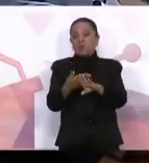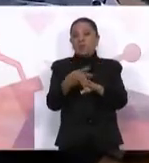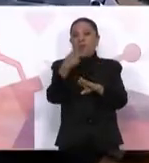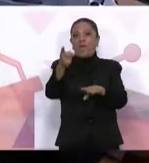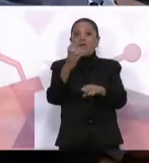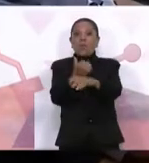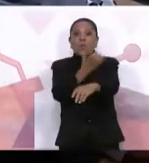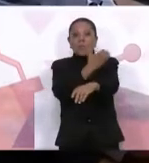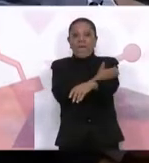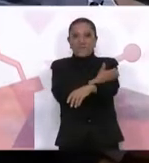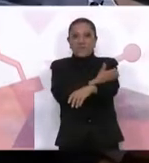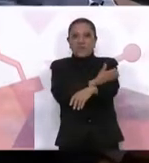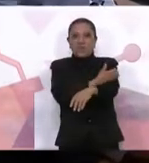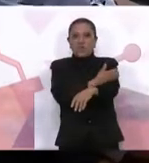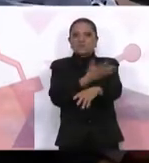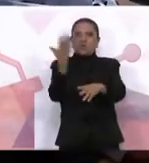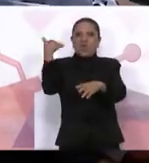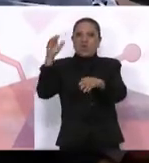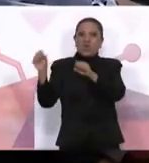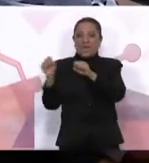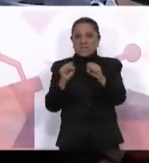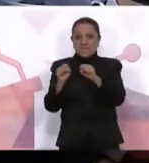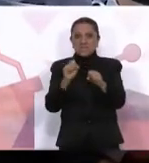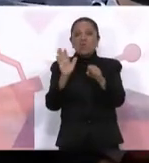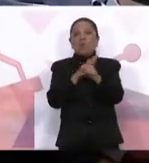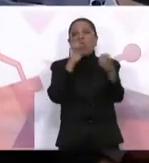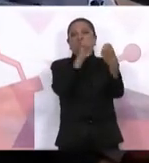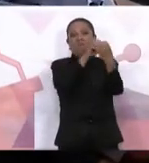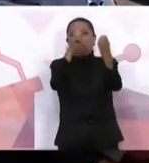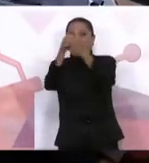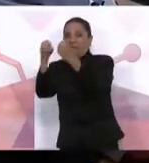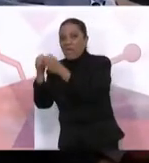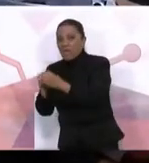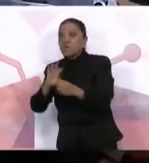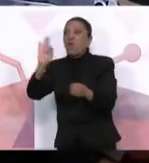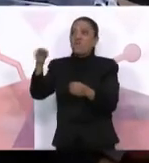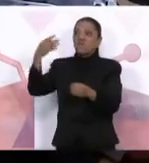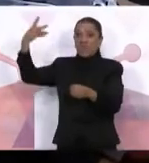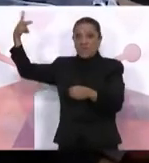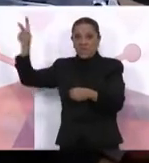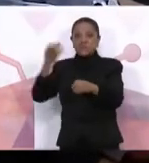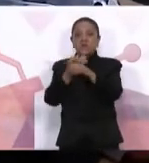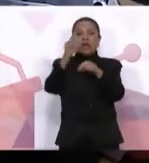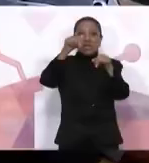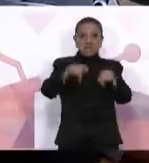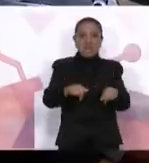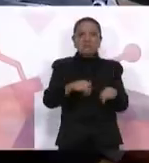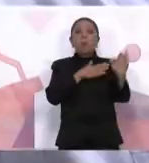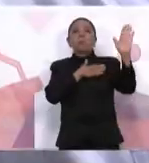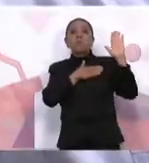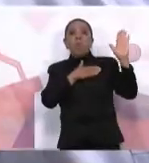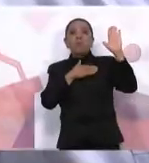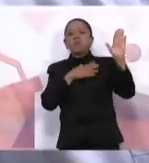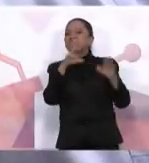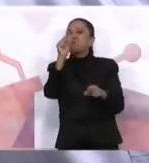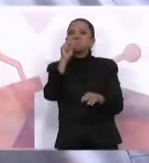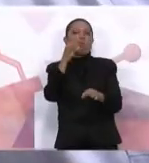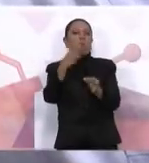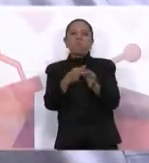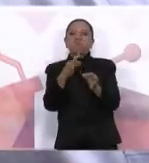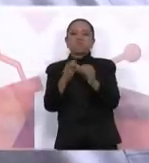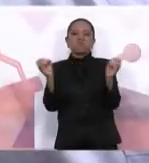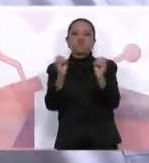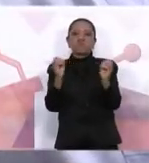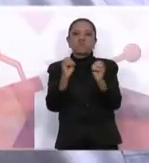la federación como de el estado promesas no cumplidas vamos a la zona